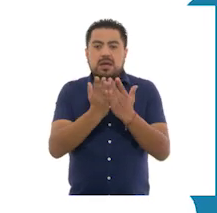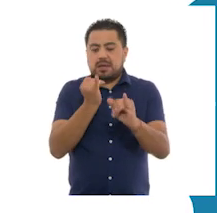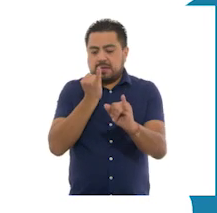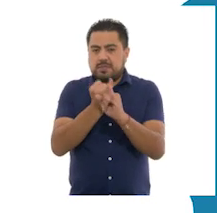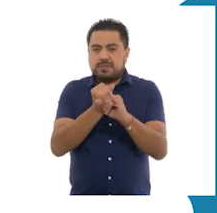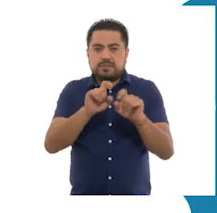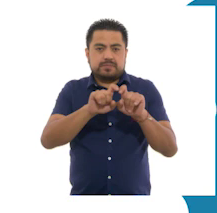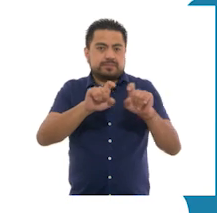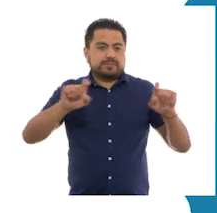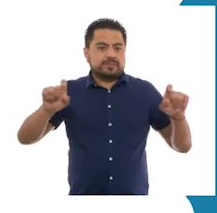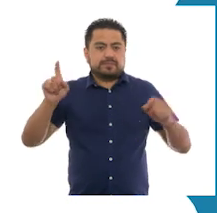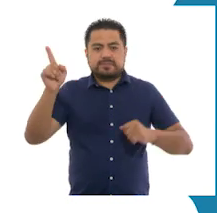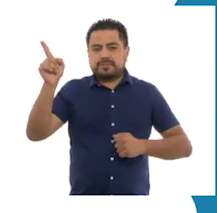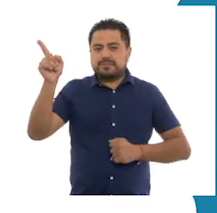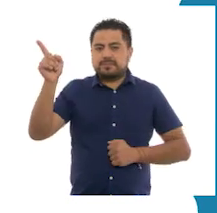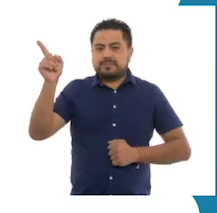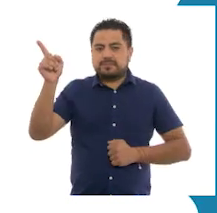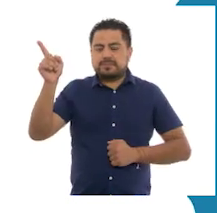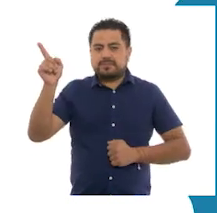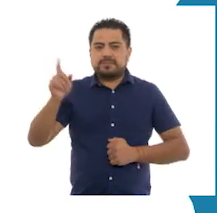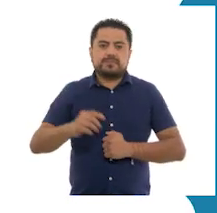página